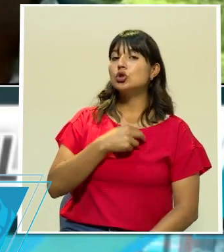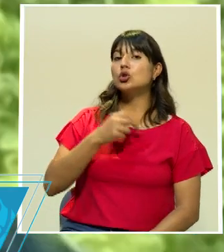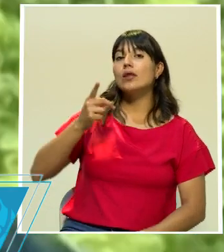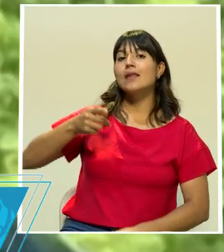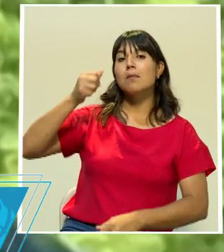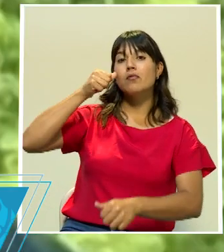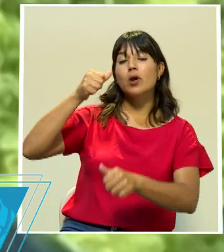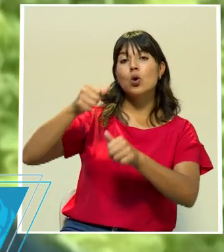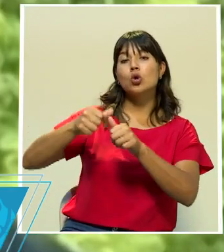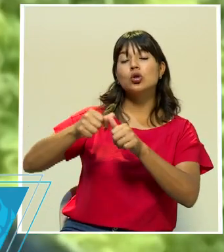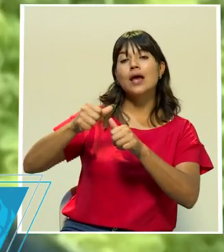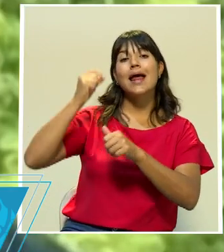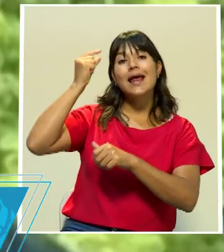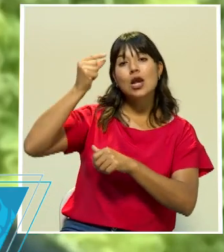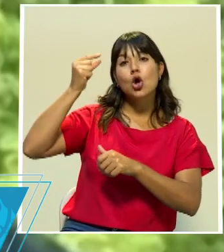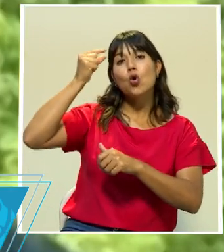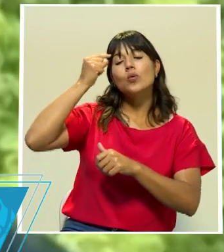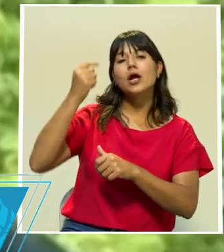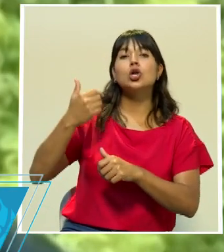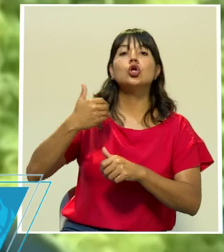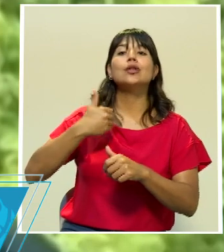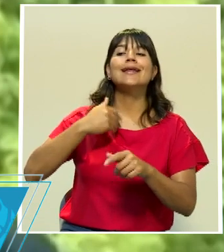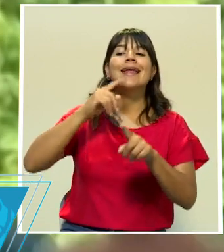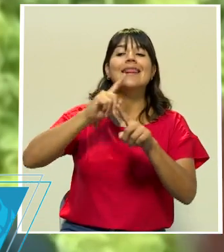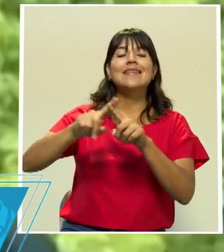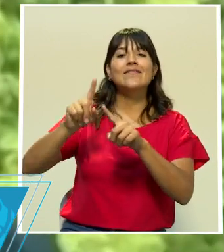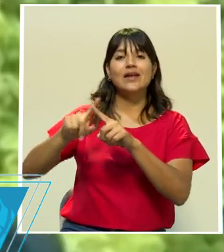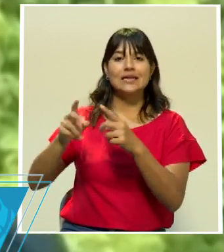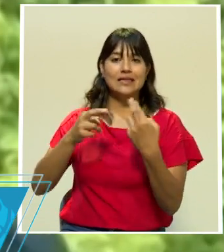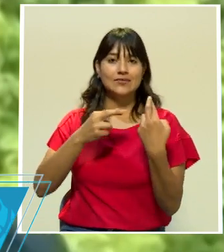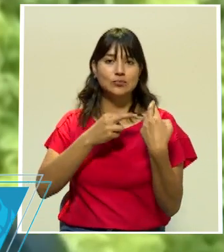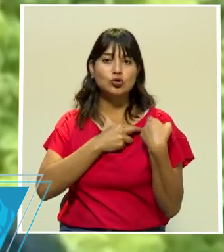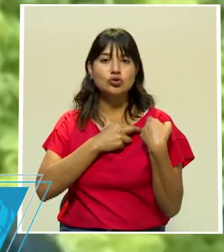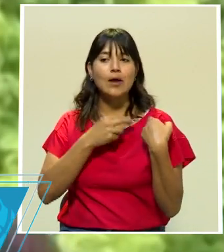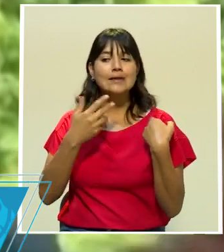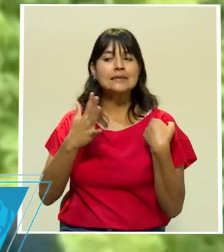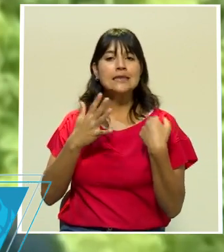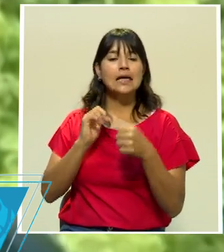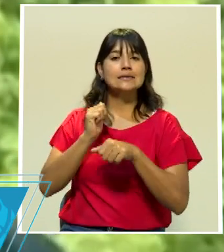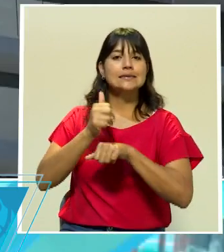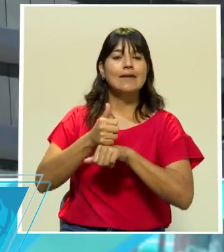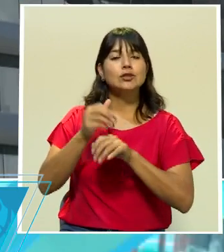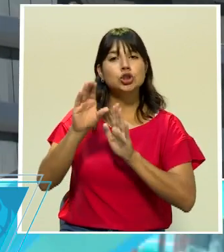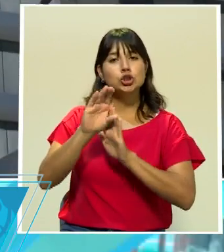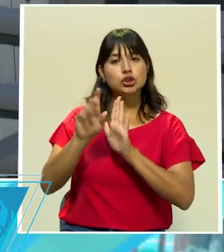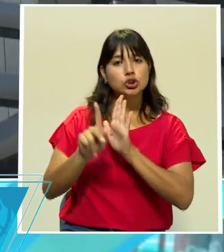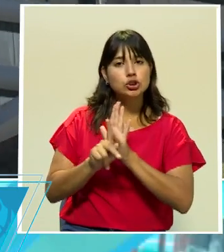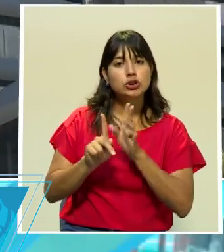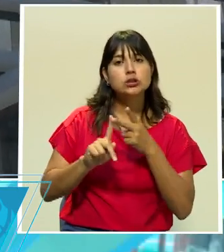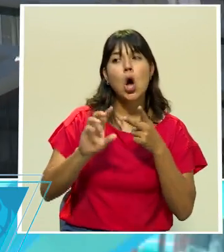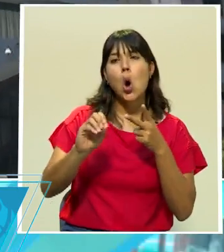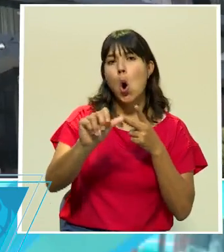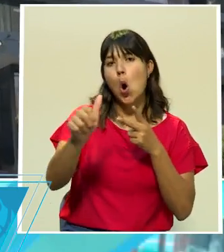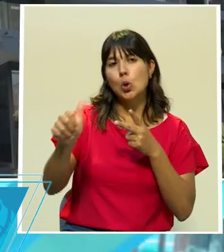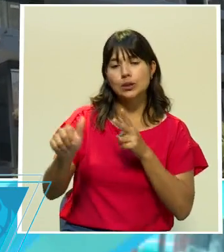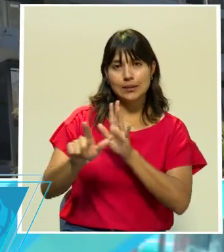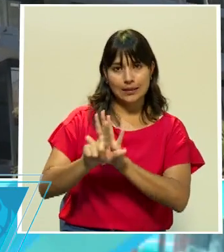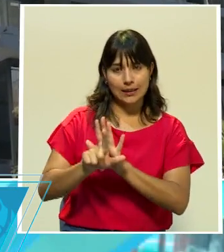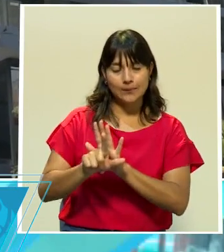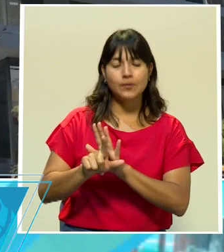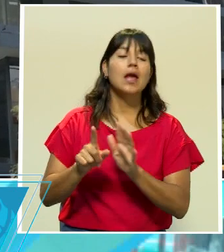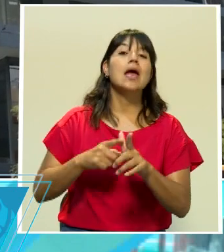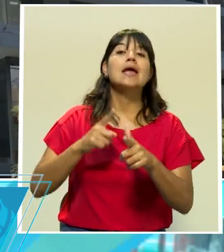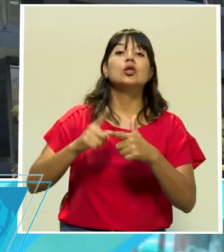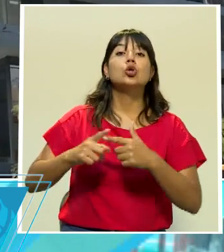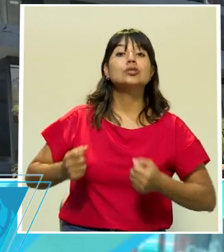que el Estado cumple una serie de funciones que están dadas por la Constitución y también por diversas leyes. Entonces, el gasto público,